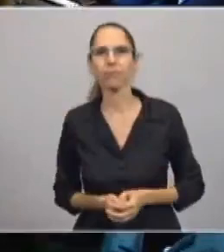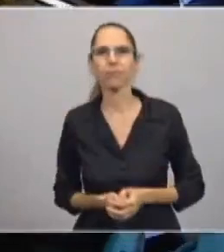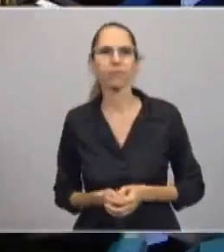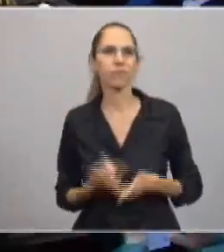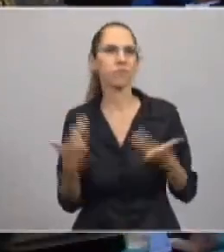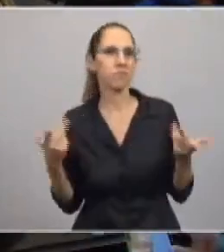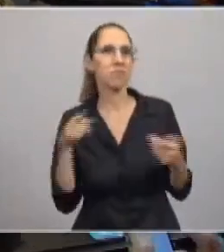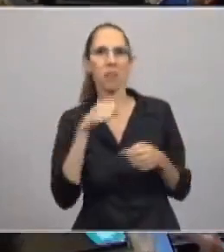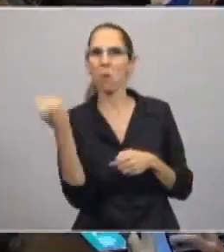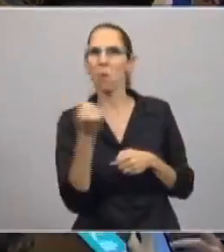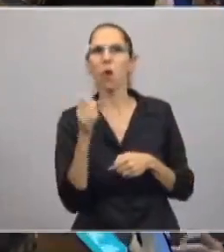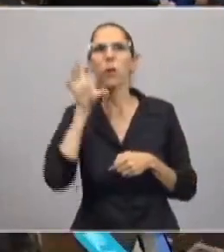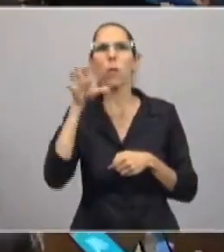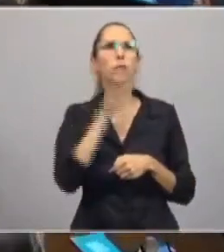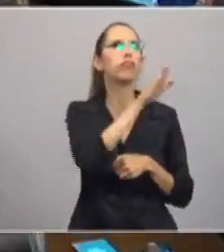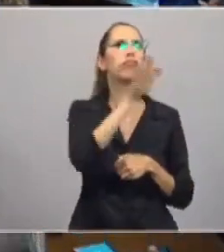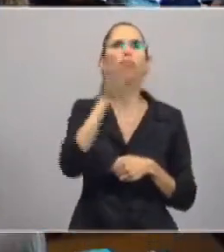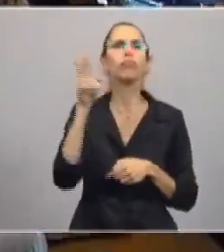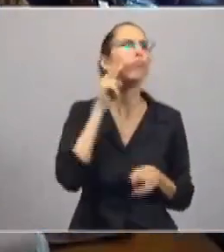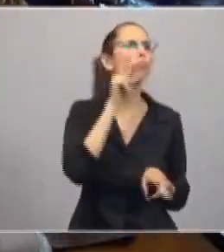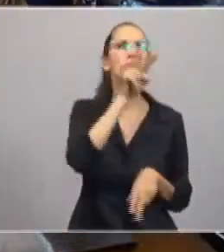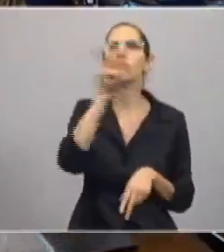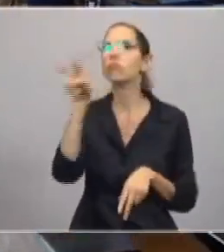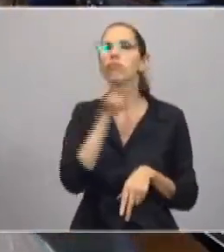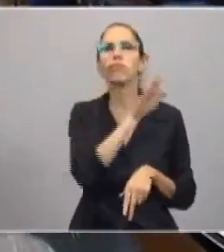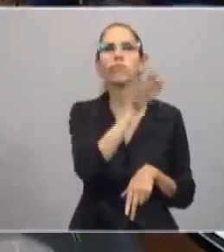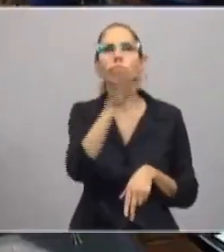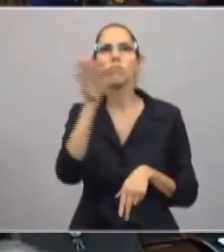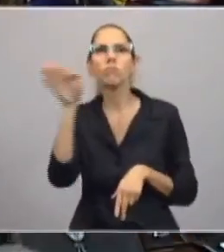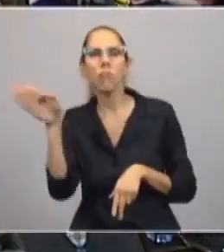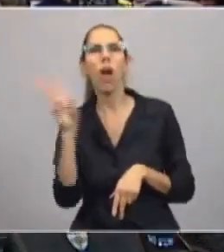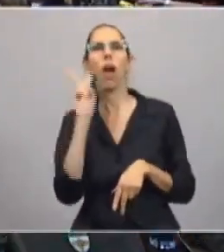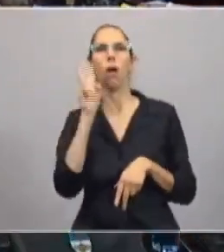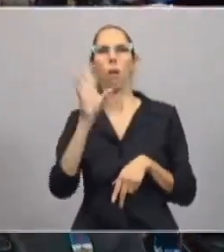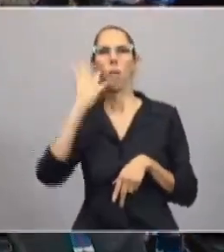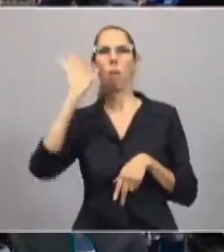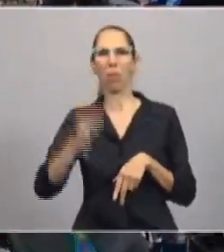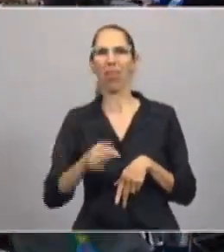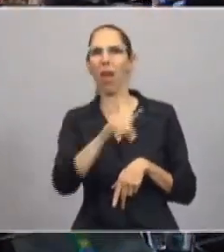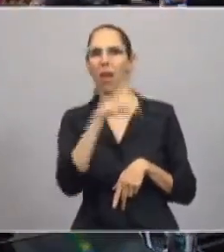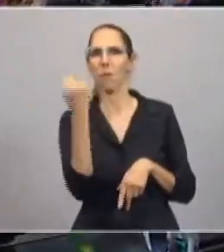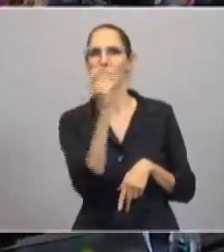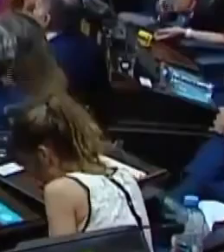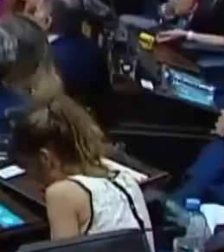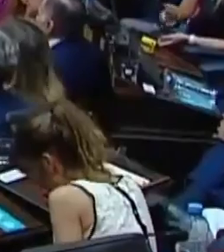Basta recorrer la provincia para ver para qué sirve la banca pública.